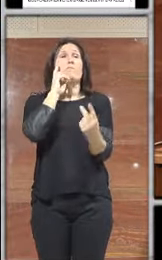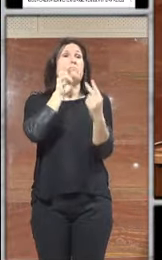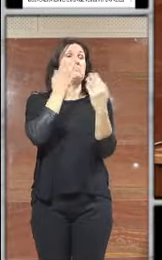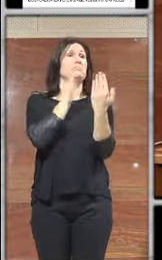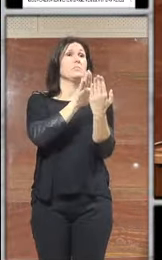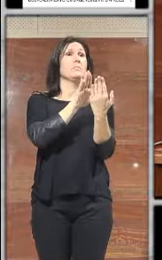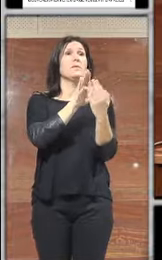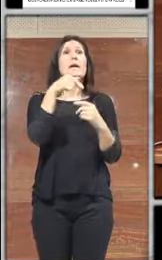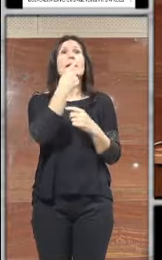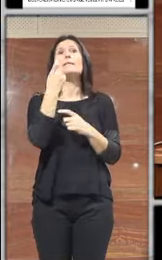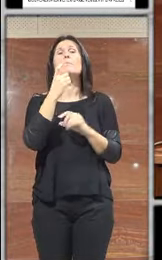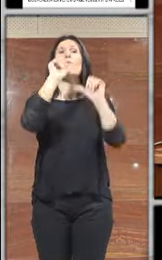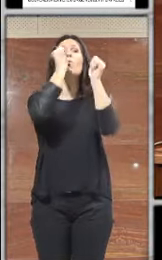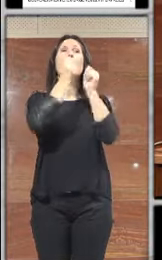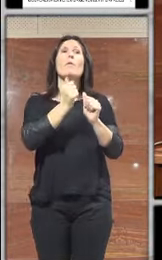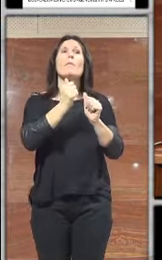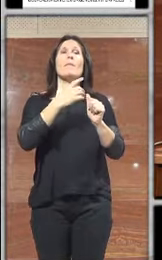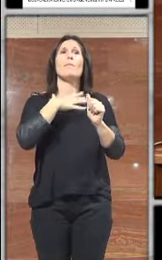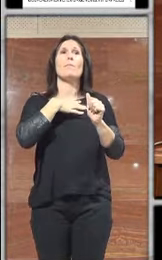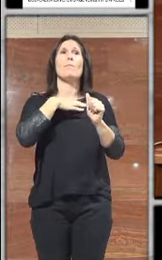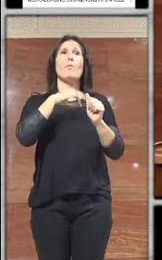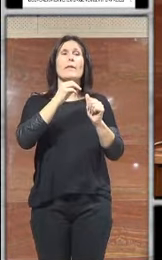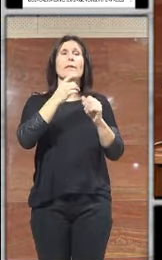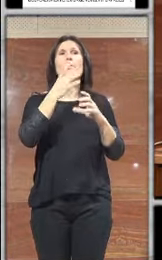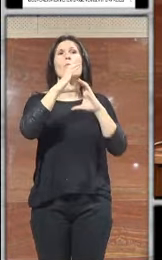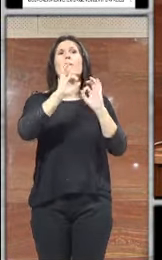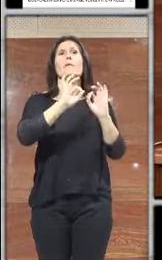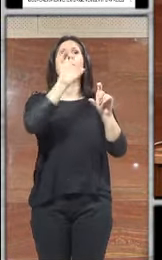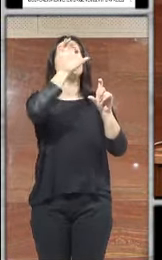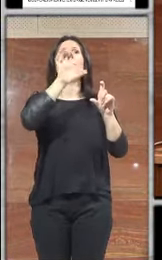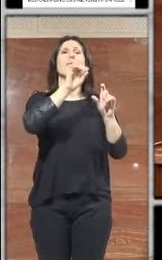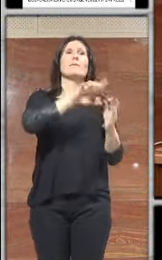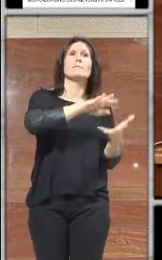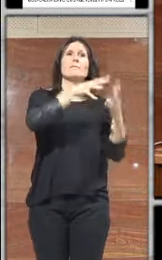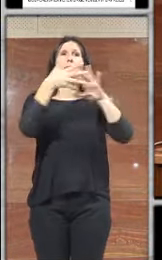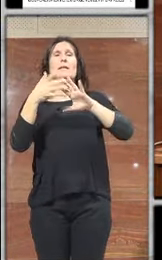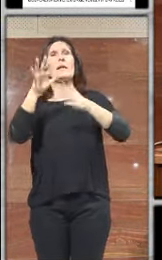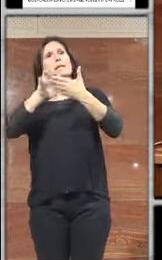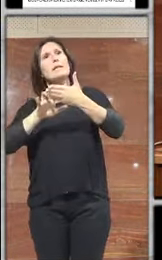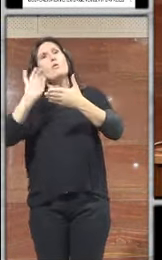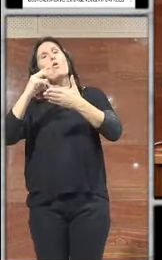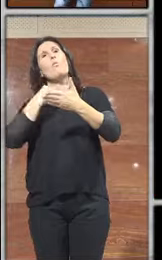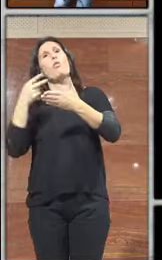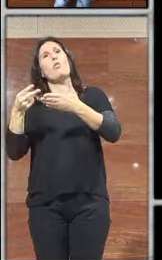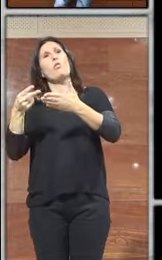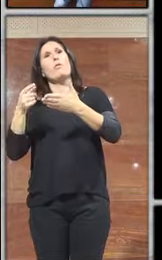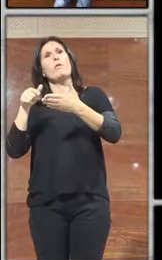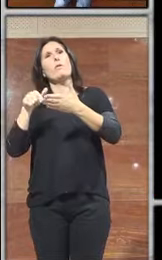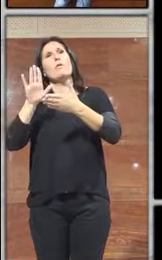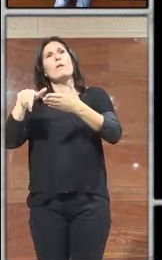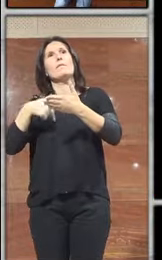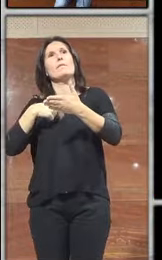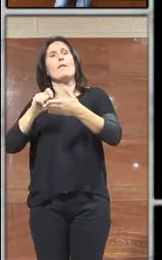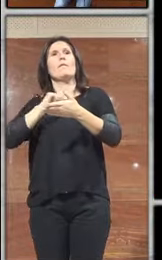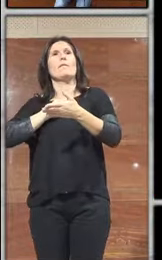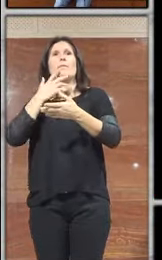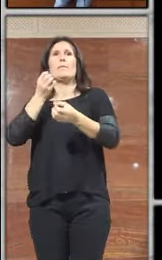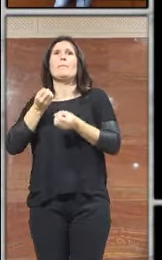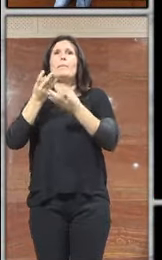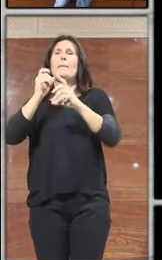necesitamos maneras de pasar comunicación pictográfica a texto y a voz y que eso nos lleve a llamadas y mensajerías,